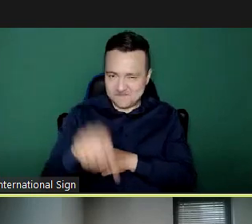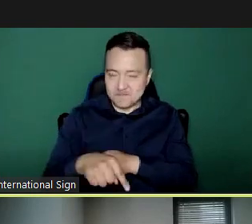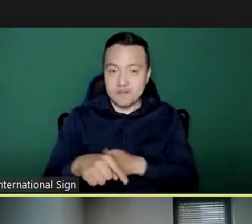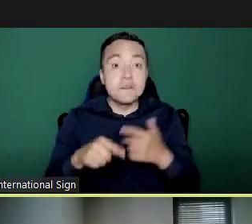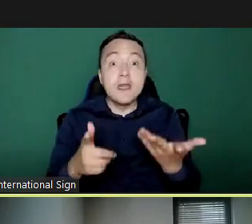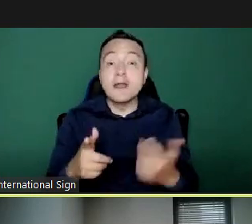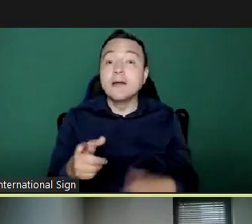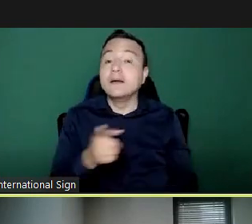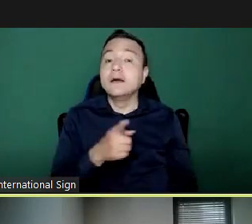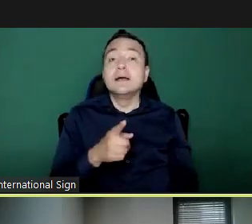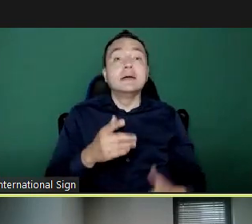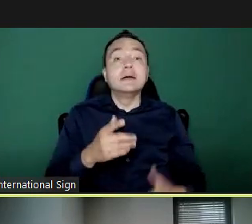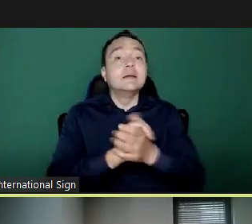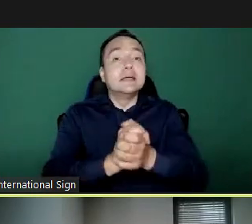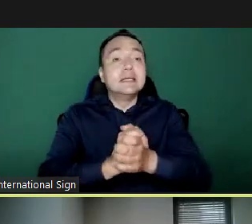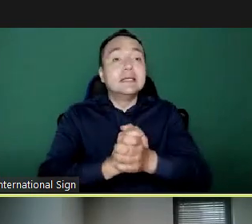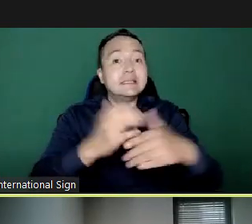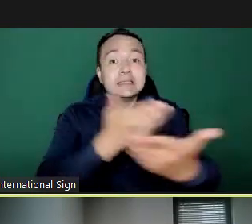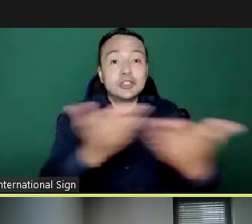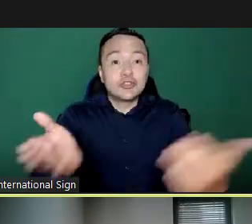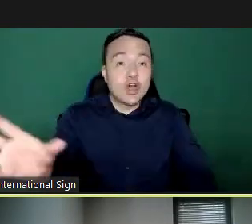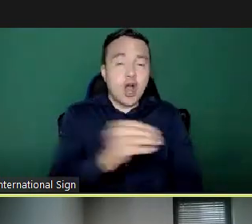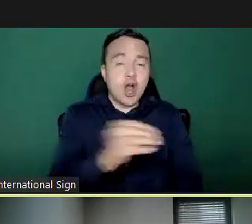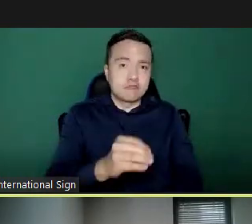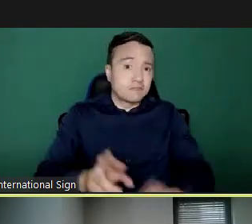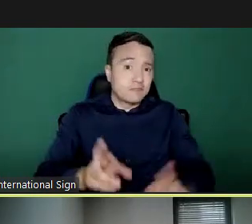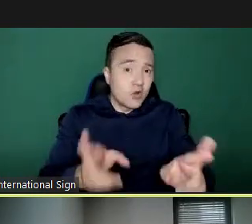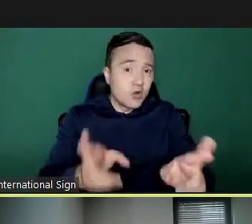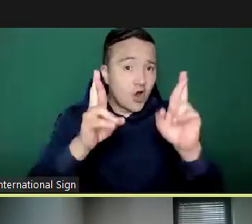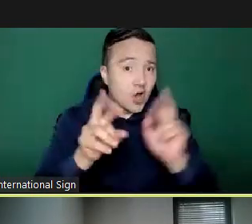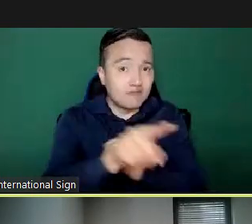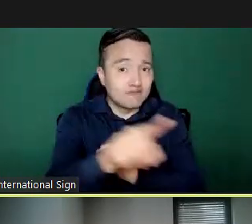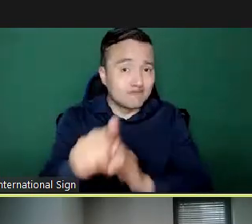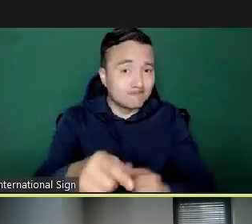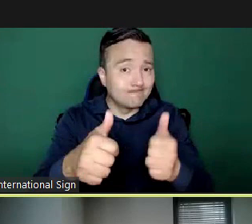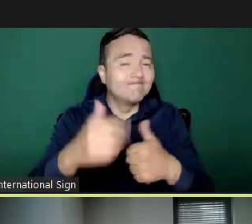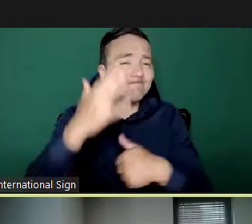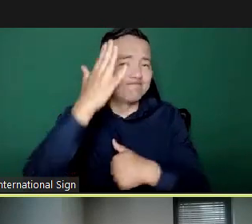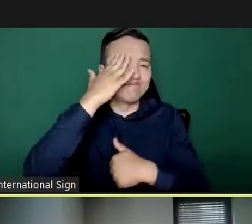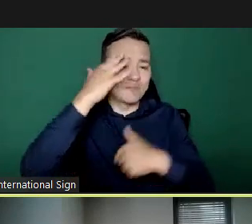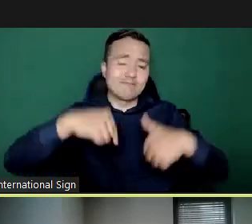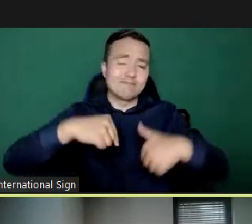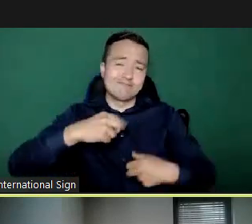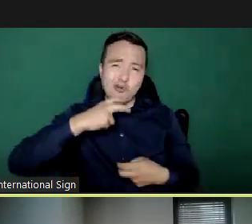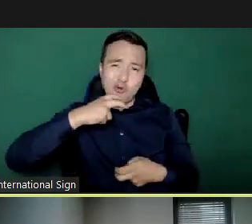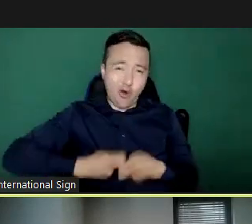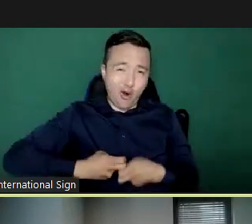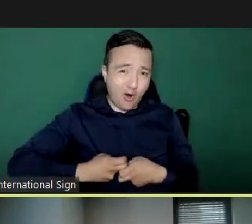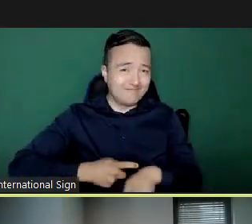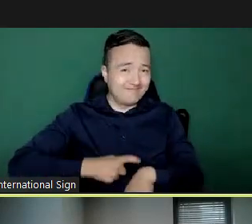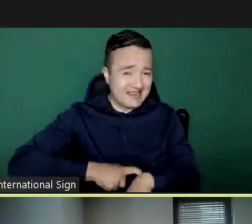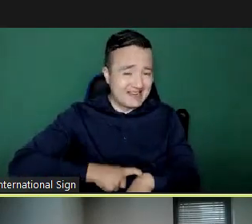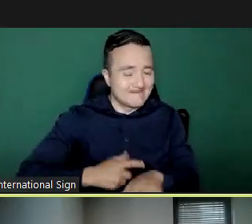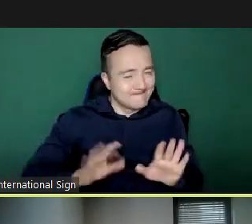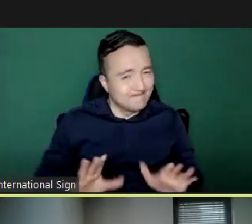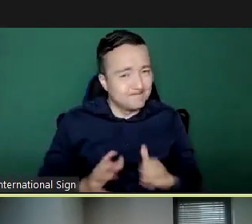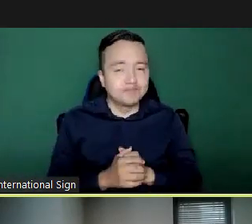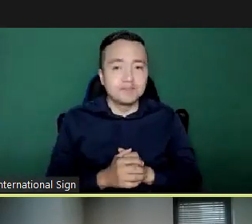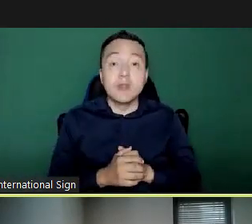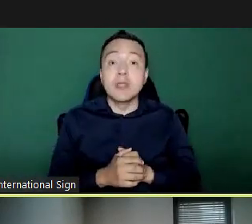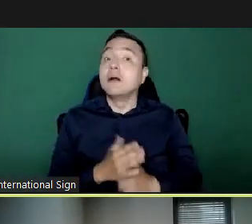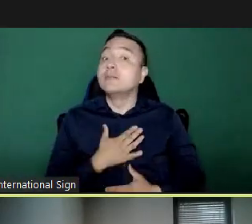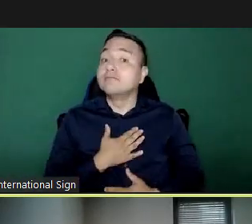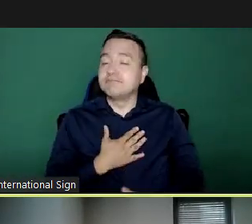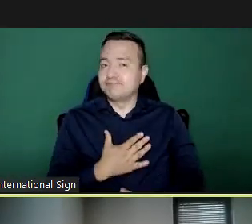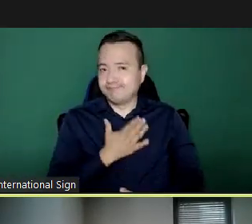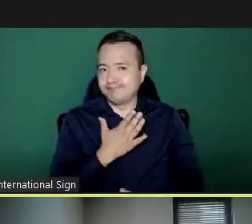en estos momentos difíciles para todos y es para mí un placer estar con el doctor